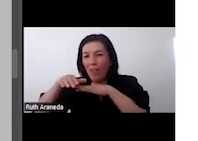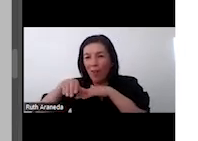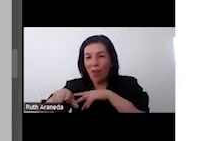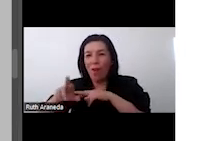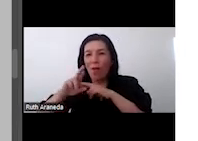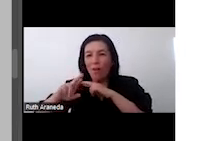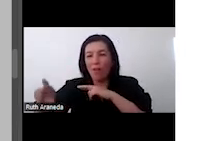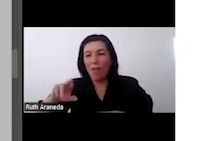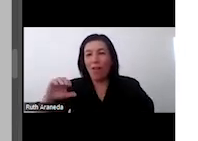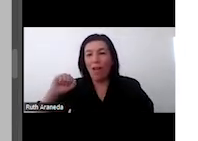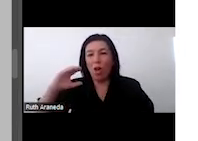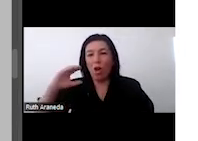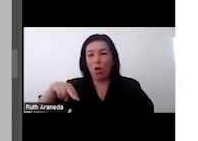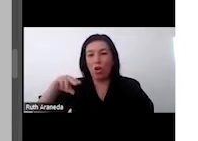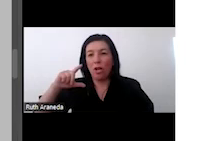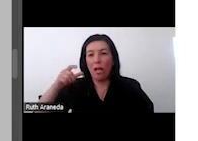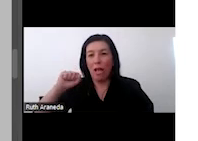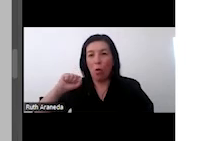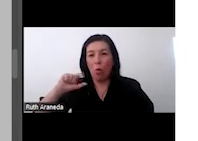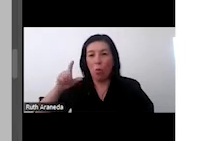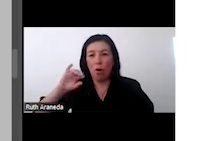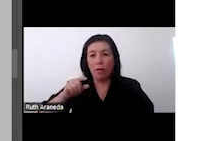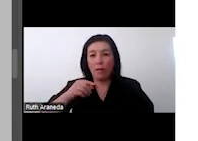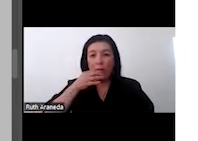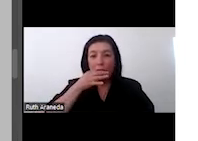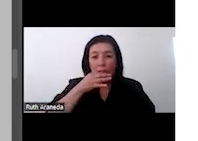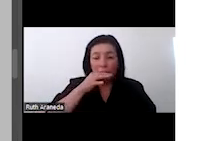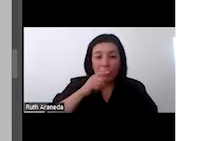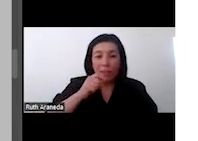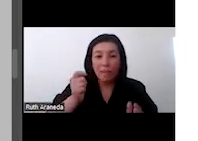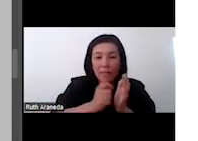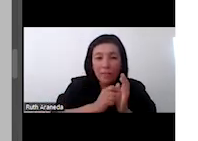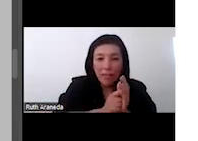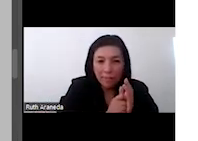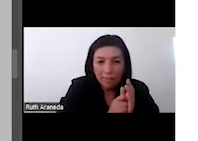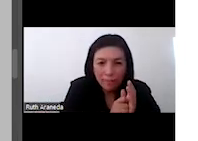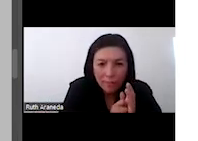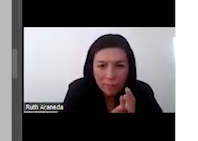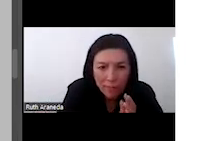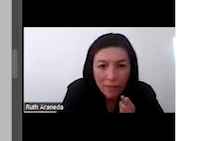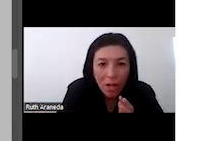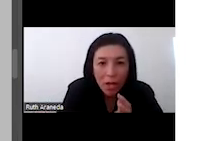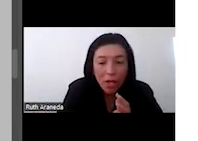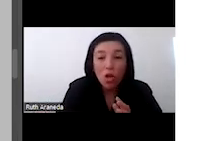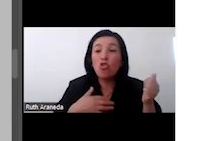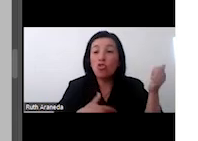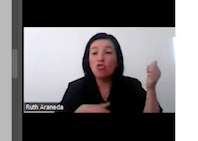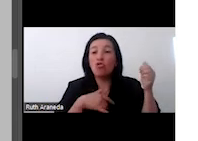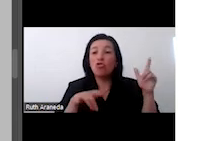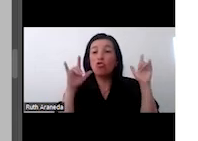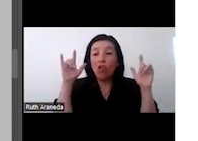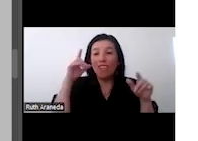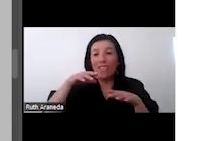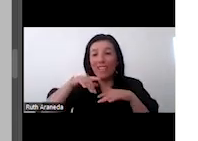hay un hito que aparece acá, que se llama Rock en Río, que es una actividad musical en torno al